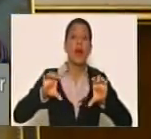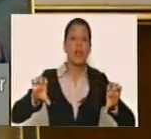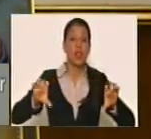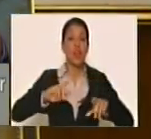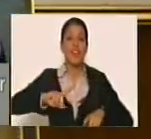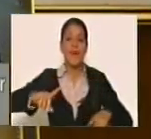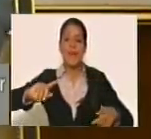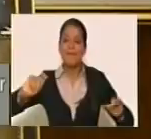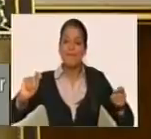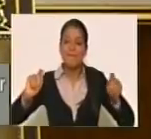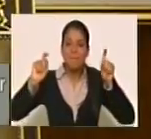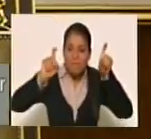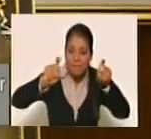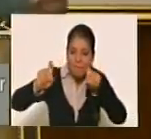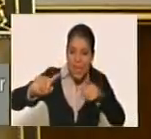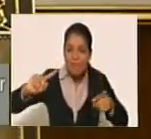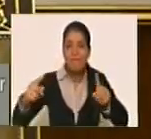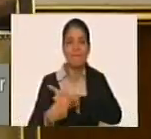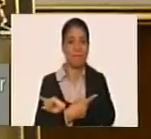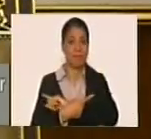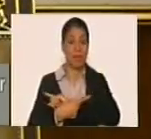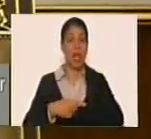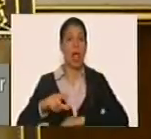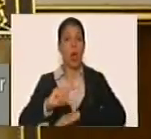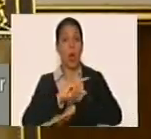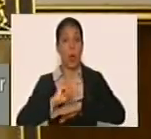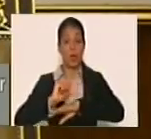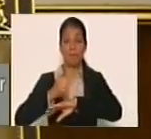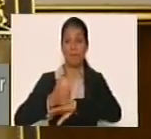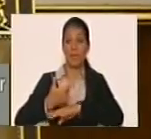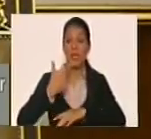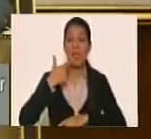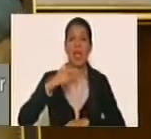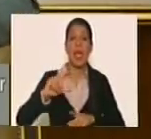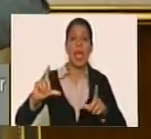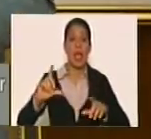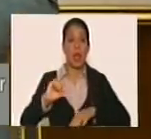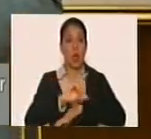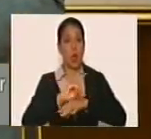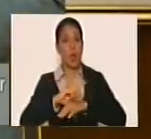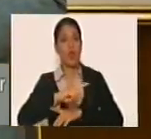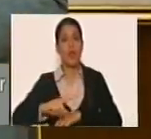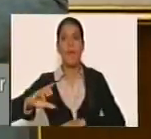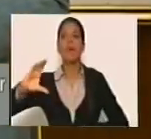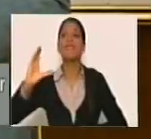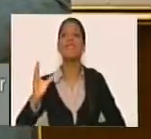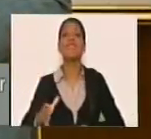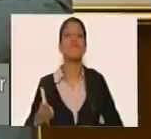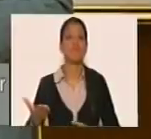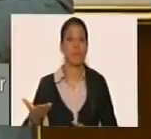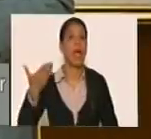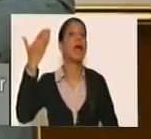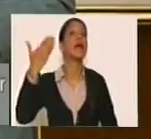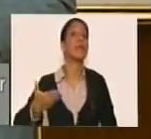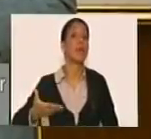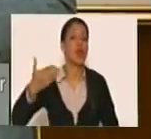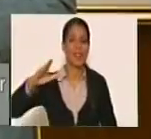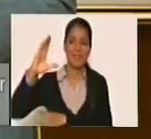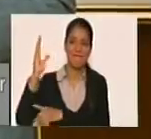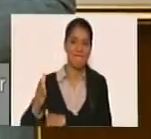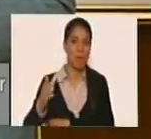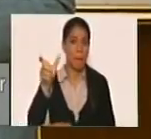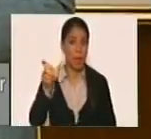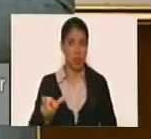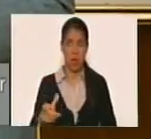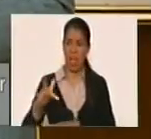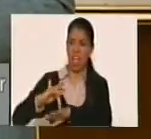juegan un papel importante. Y por eso el Estado tiene que aplicar sanciones. Y las sanciones también son importantes.